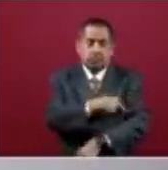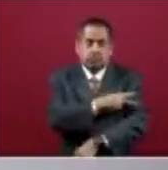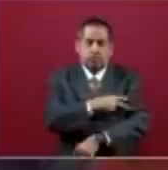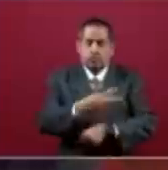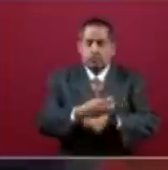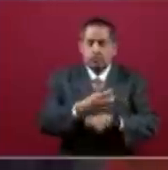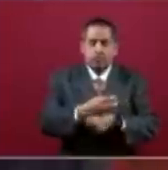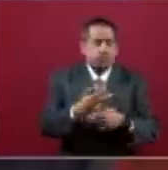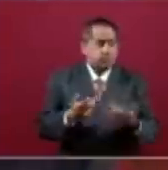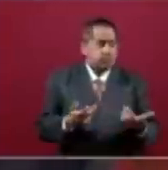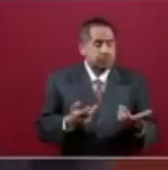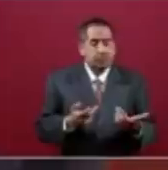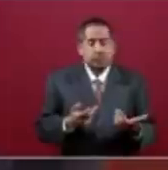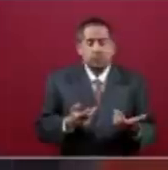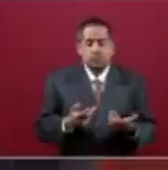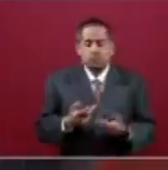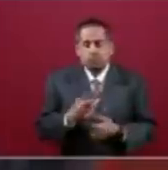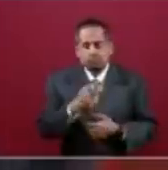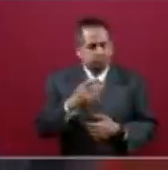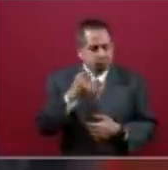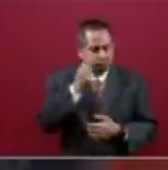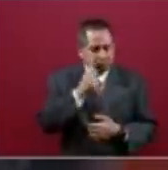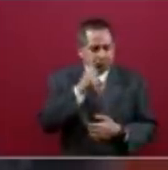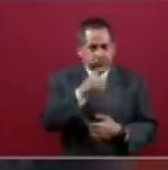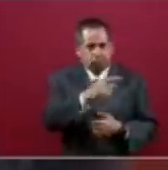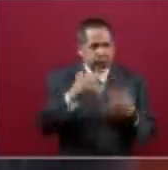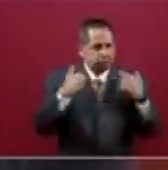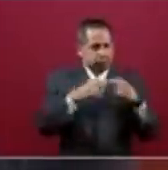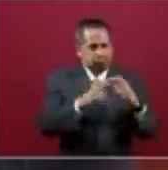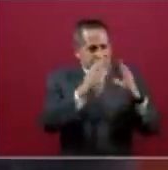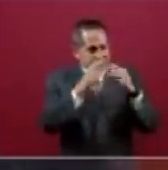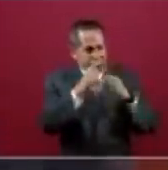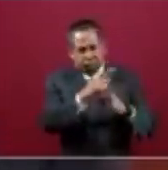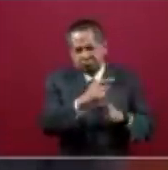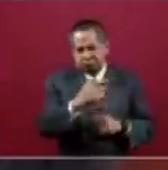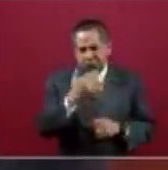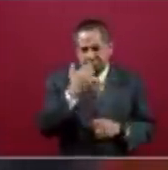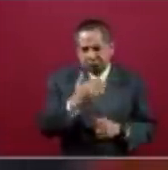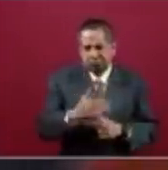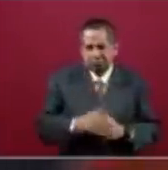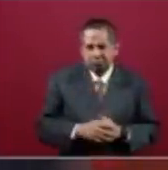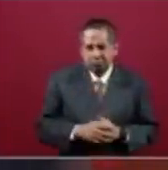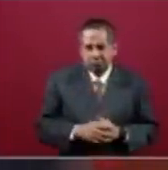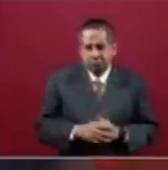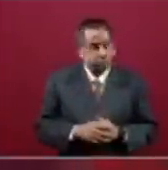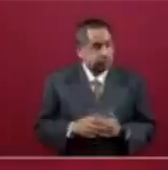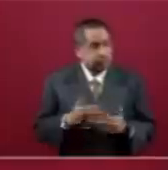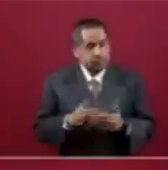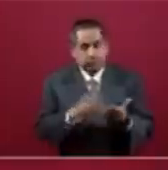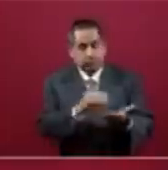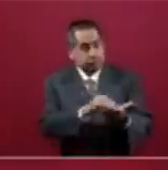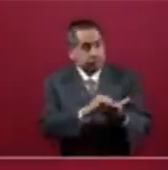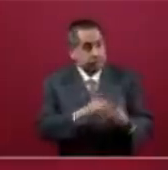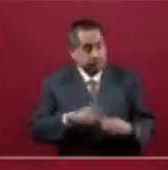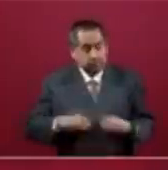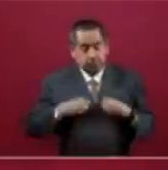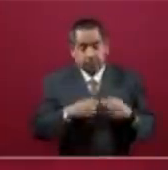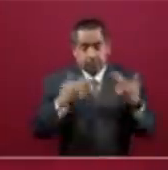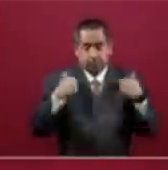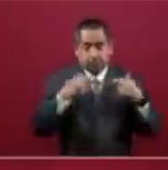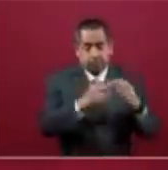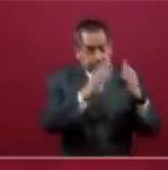siempre lo he dicho, el maestro Lara Laguna, que todavía vive, mi